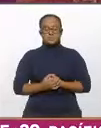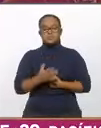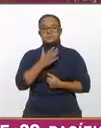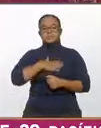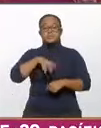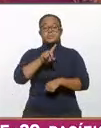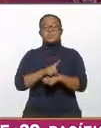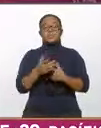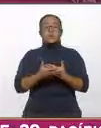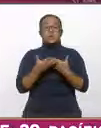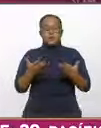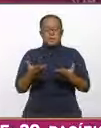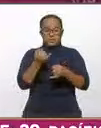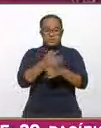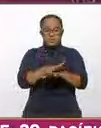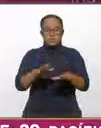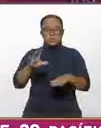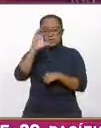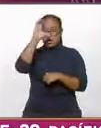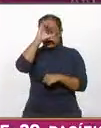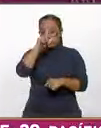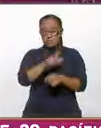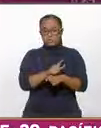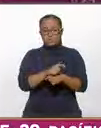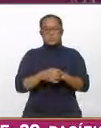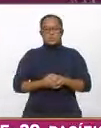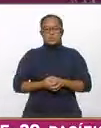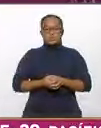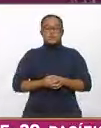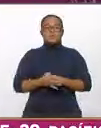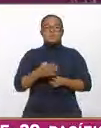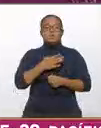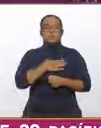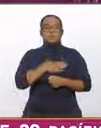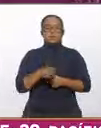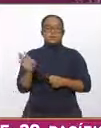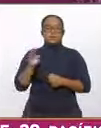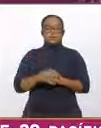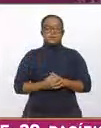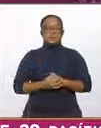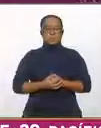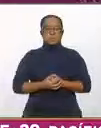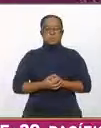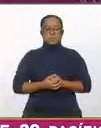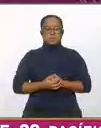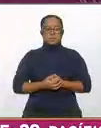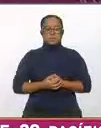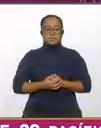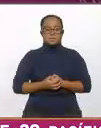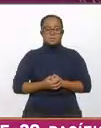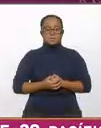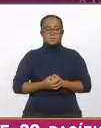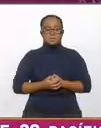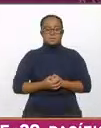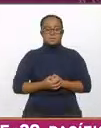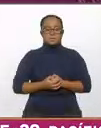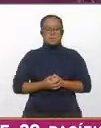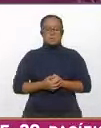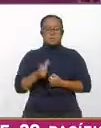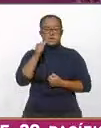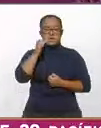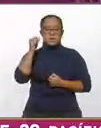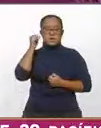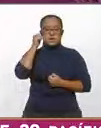Muy buenos días, vamos a la información cultural. Bueno, ahí tenemos. Anoche